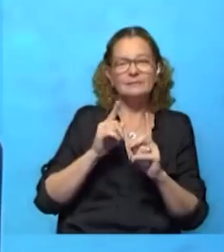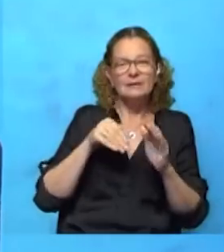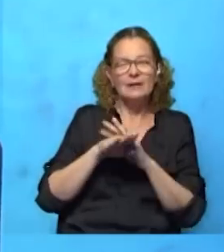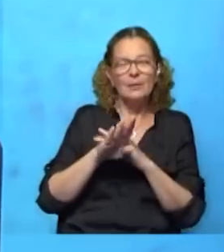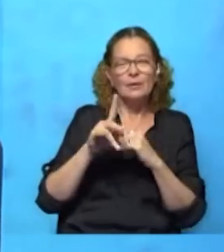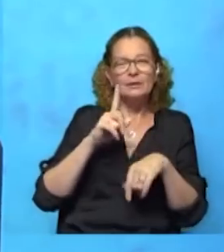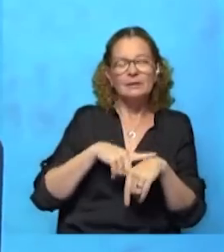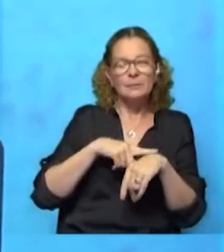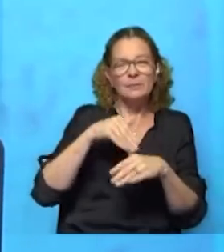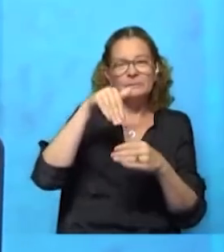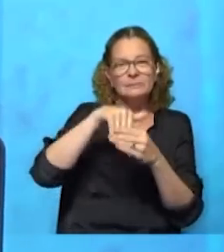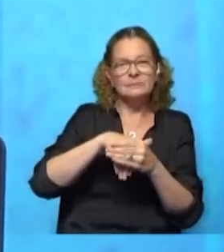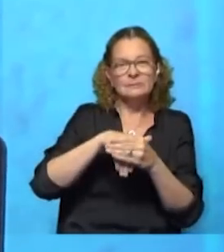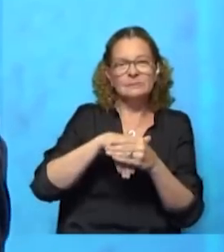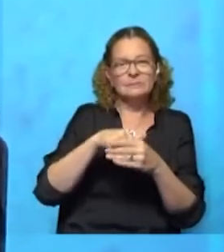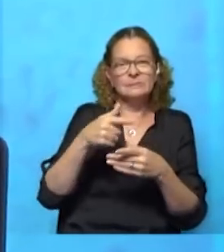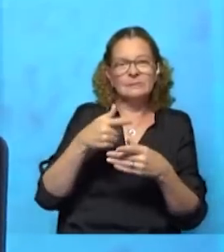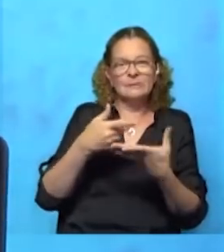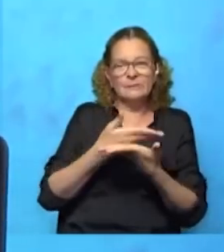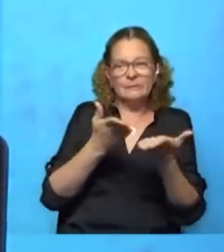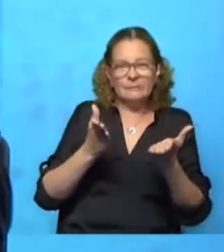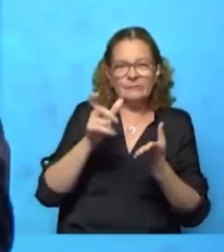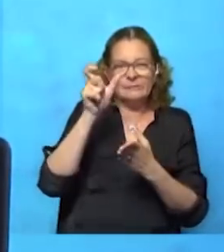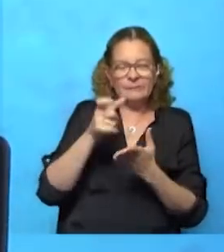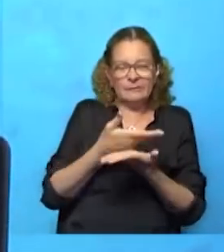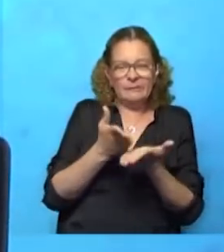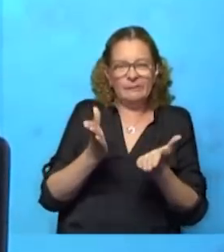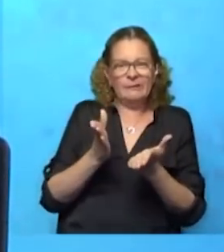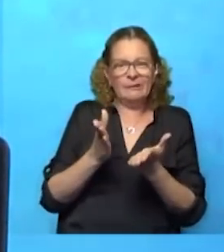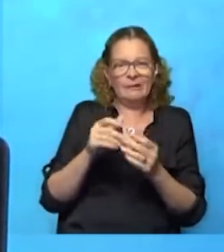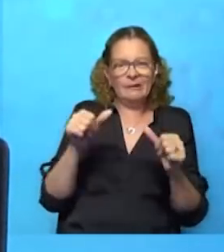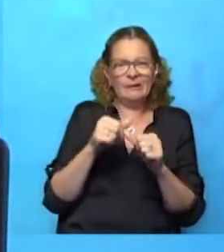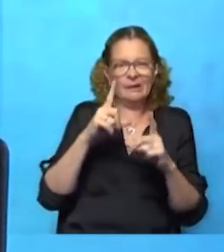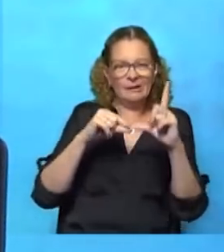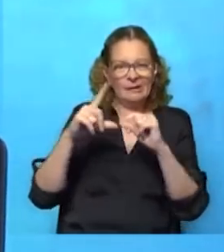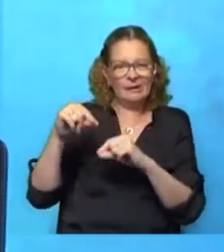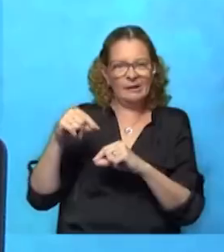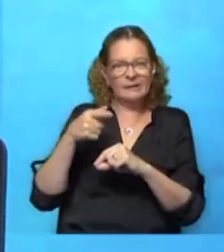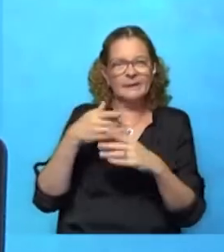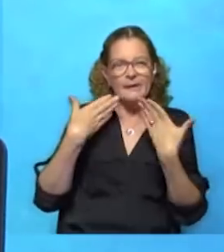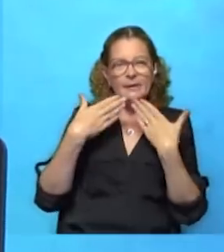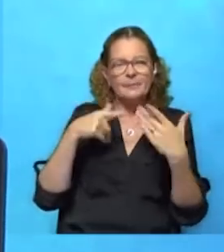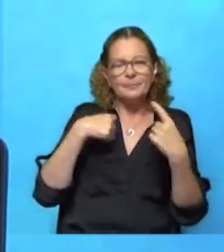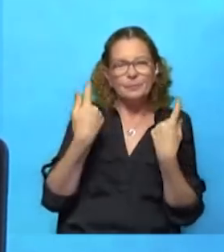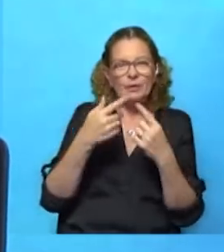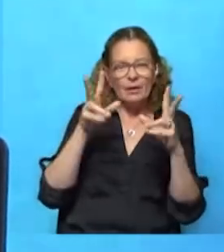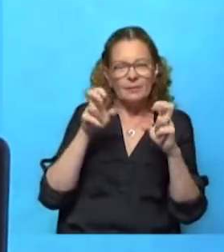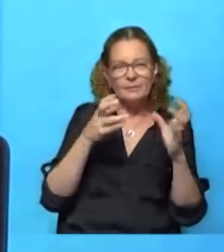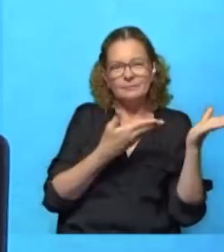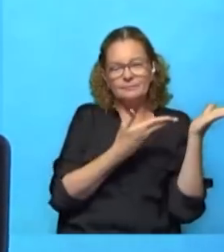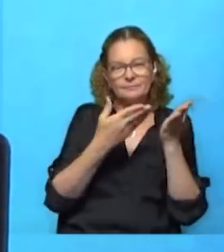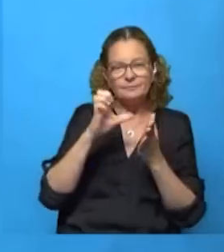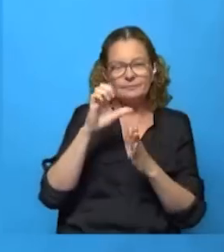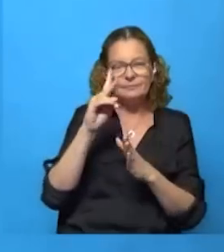entramos en tiempos electorales Bueno sobre qué público sobre Qué muestra se realizan las encuestas bueno para hablar de todos estos temas recibimos a Eduardo